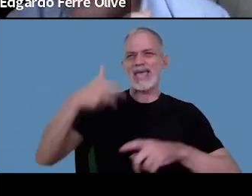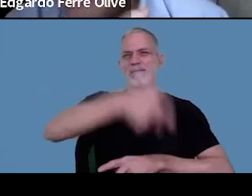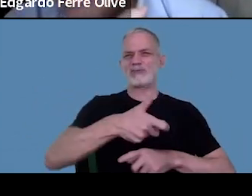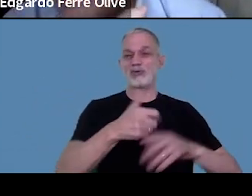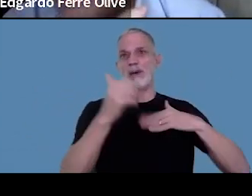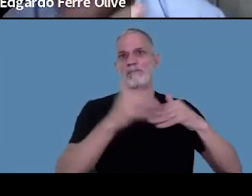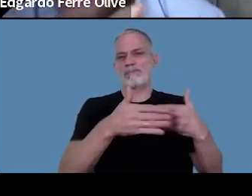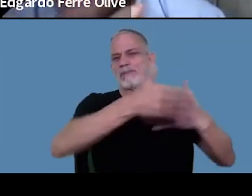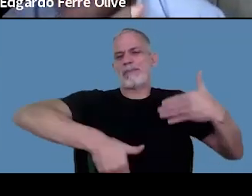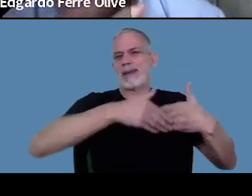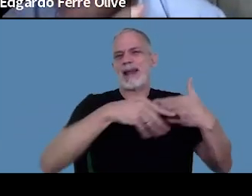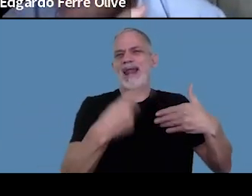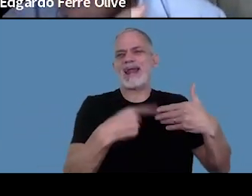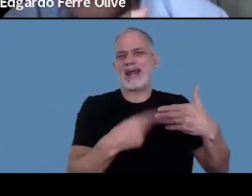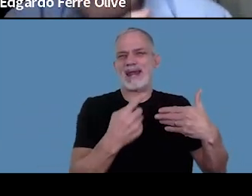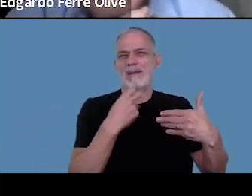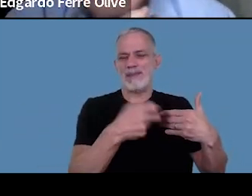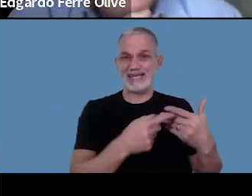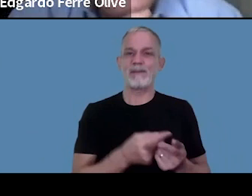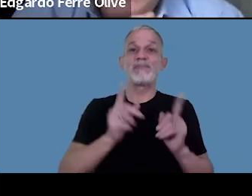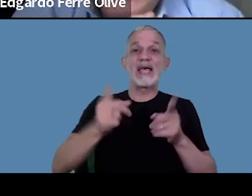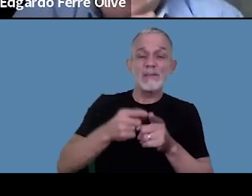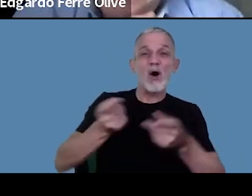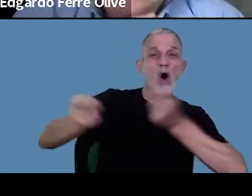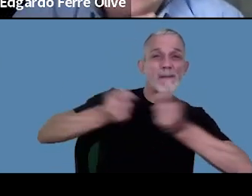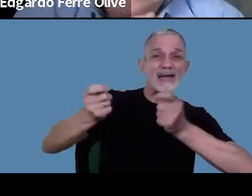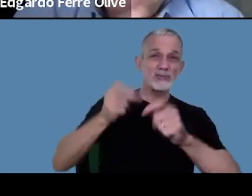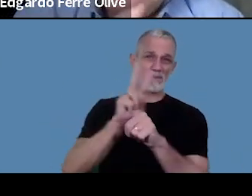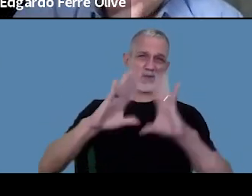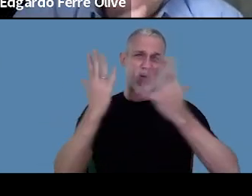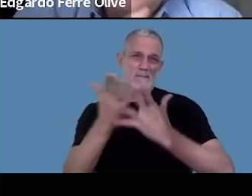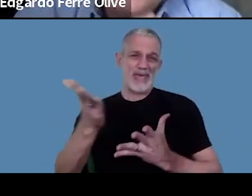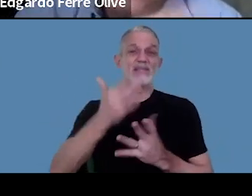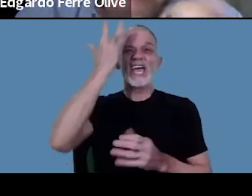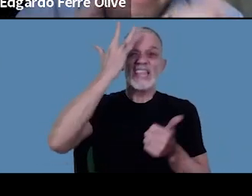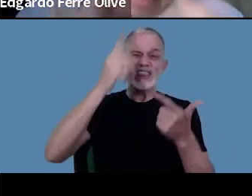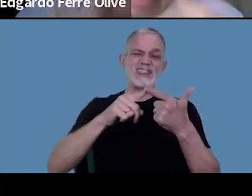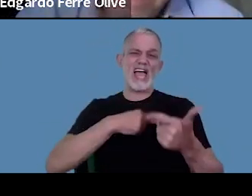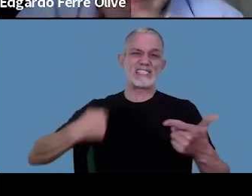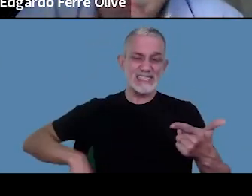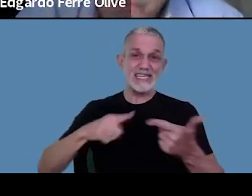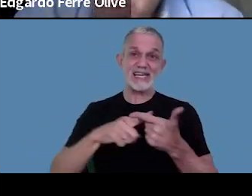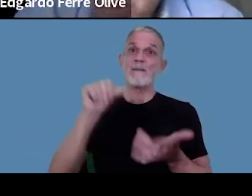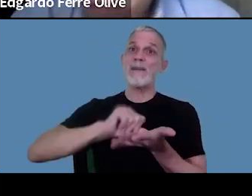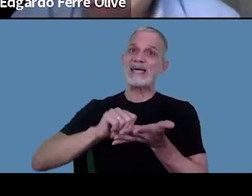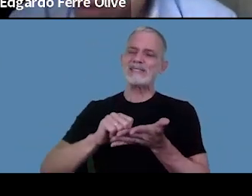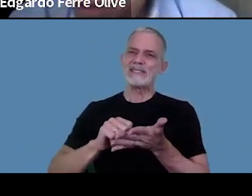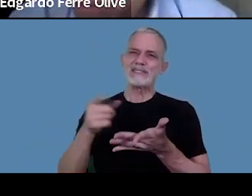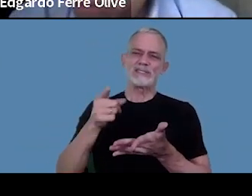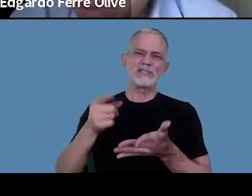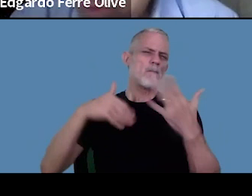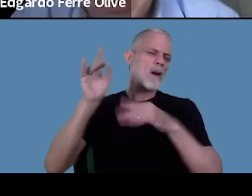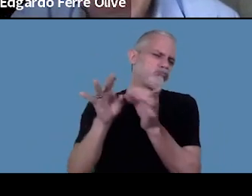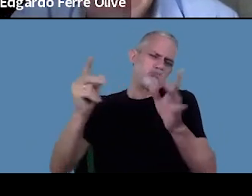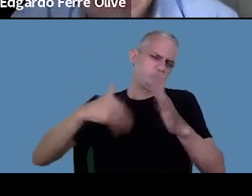mediciones se relaciona con el comercio y el medio ambiente. China, la India, son países que son de los más contaminantes